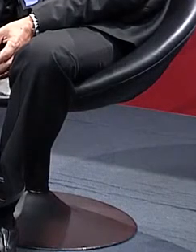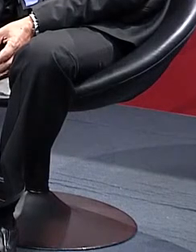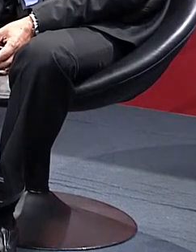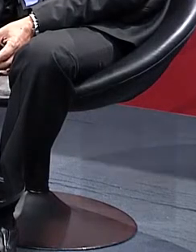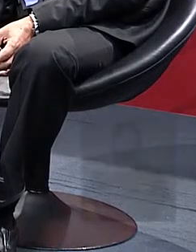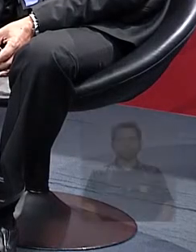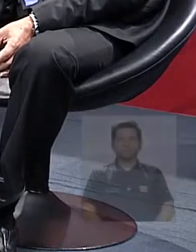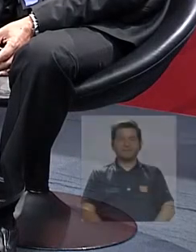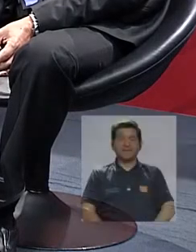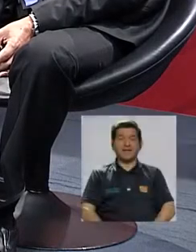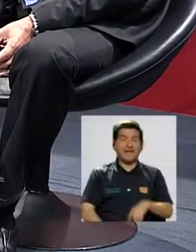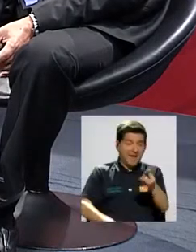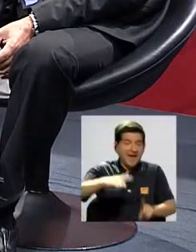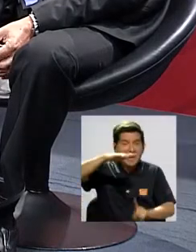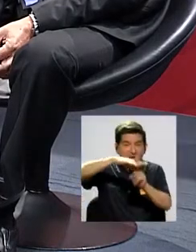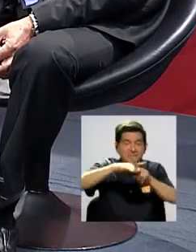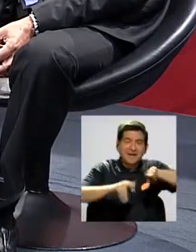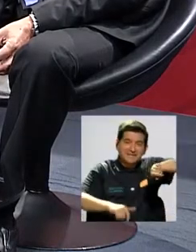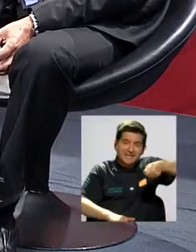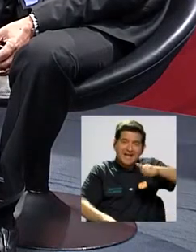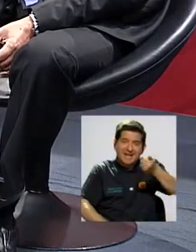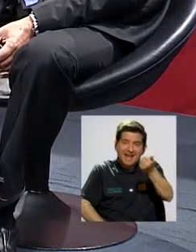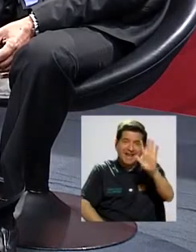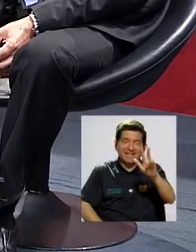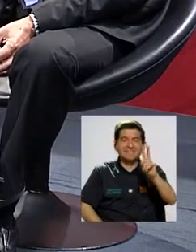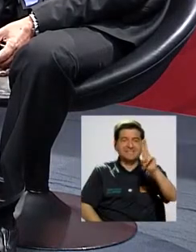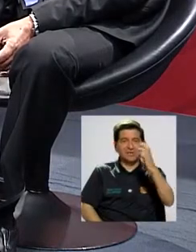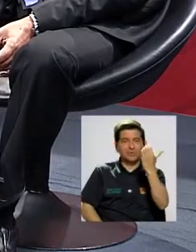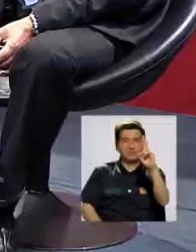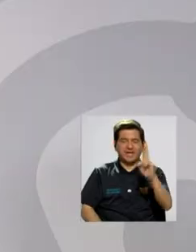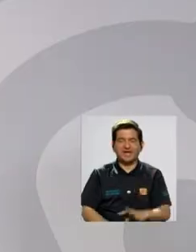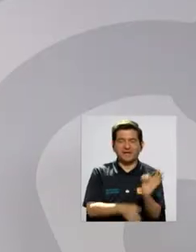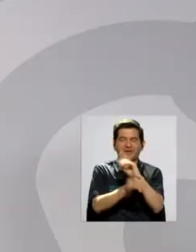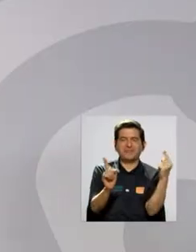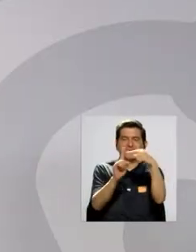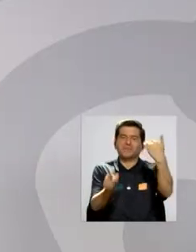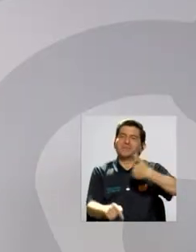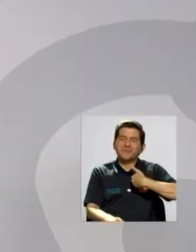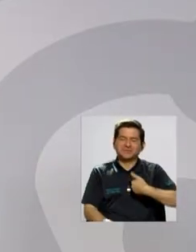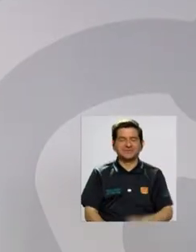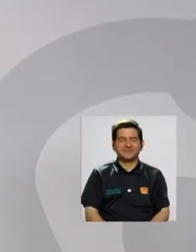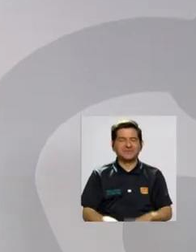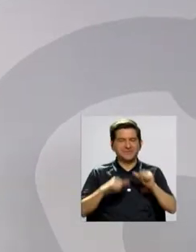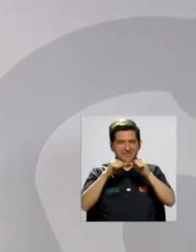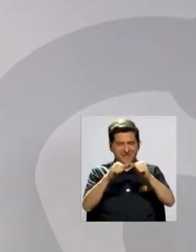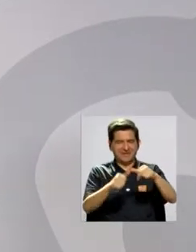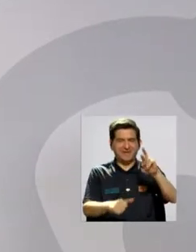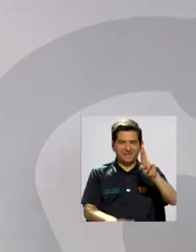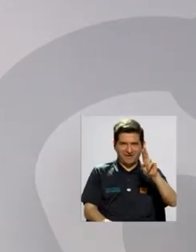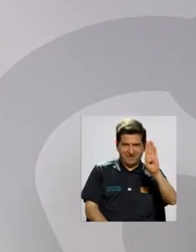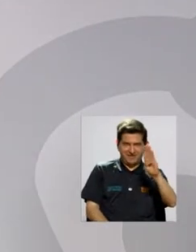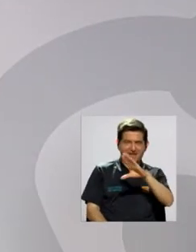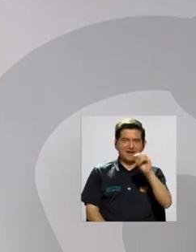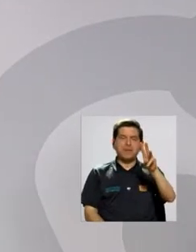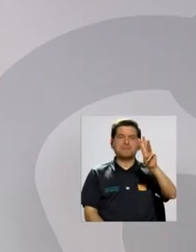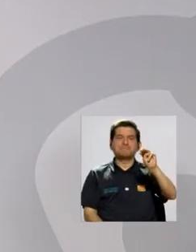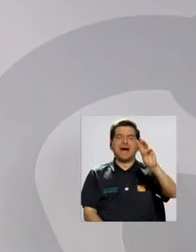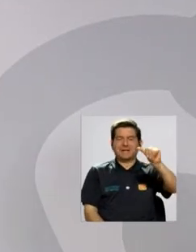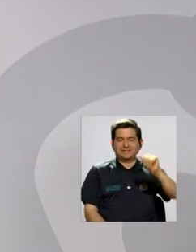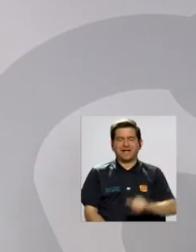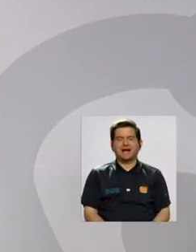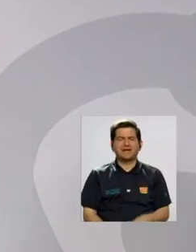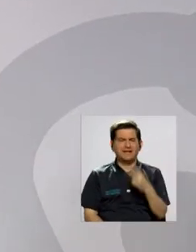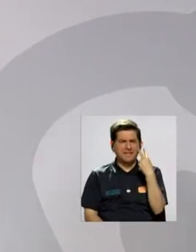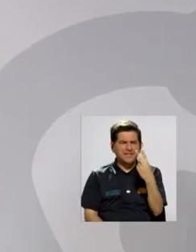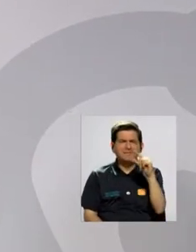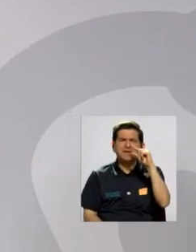Pues sale en Canal 15 de Universidad de Costa Rica, donde hacemos televisión con sentido. Volvemos con don Randall y con Marcia. De solamente ver